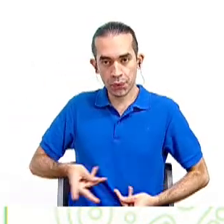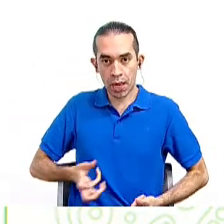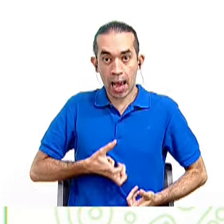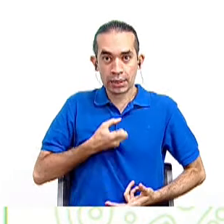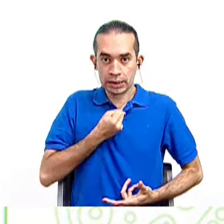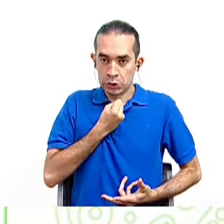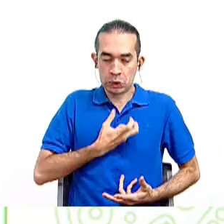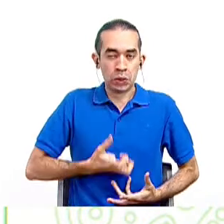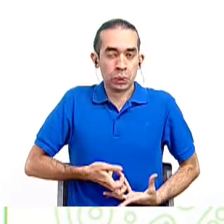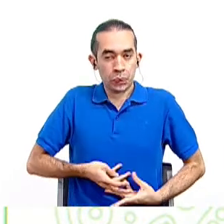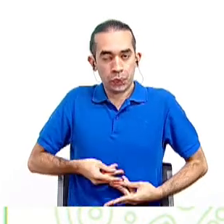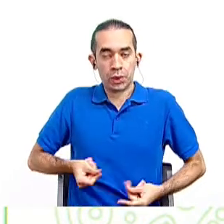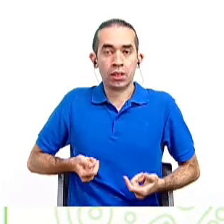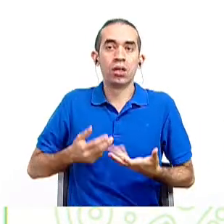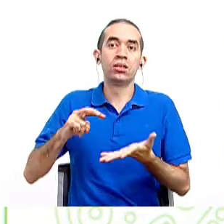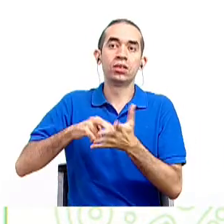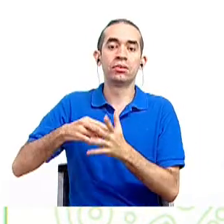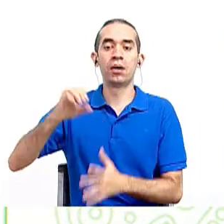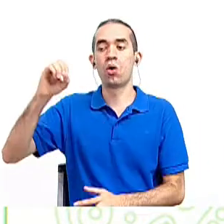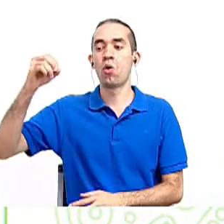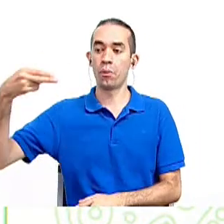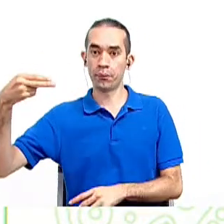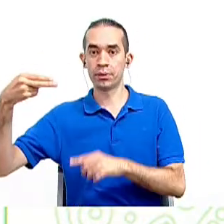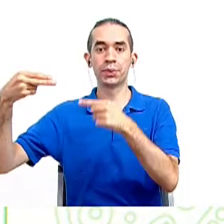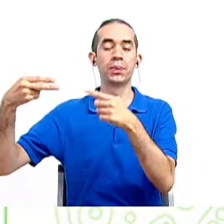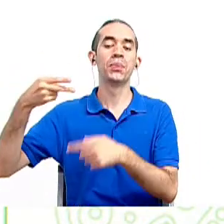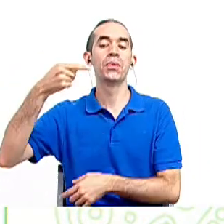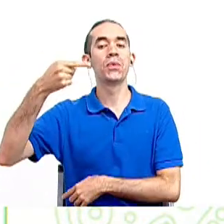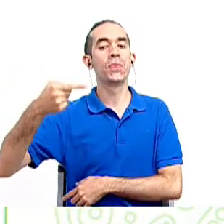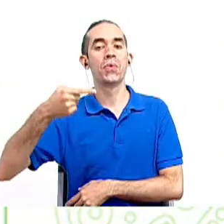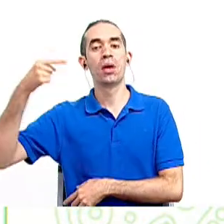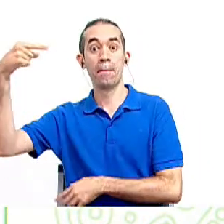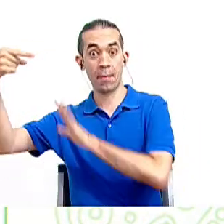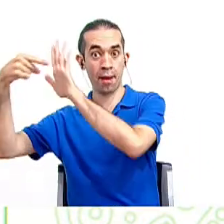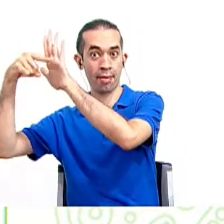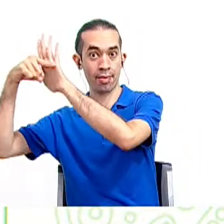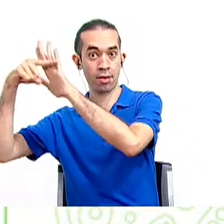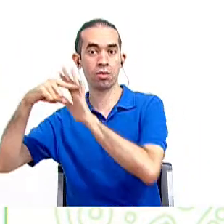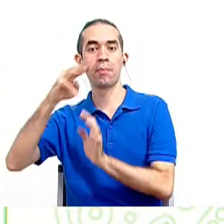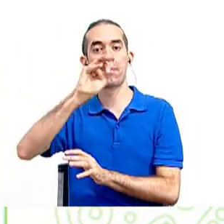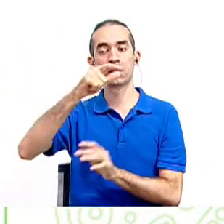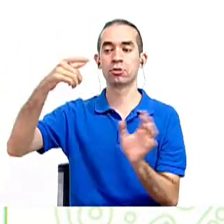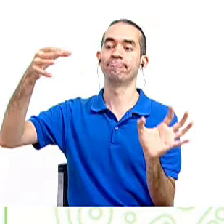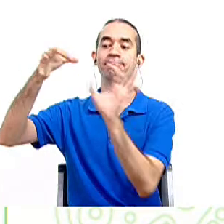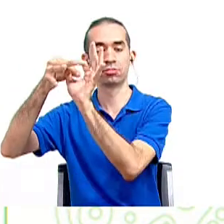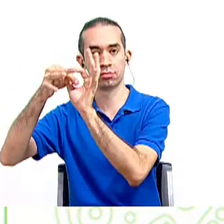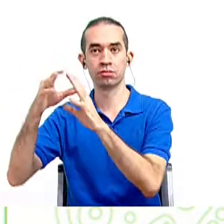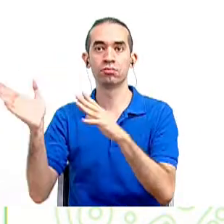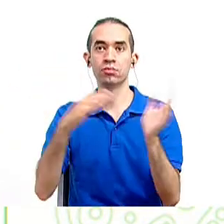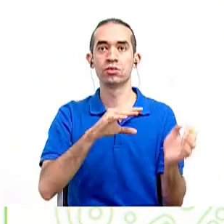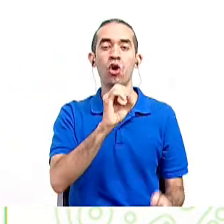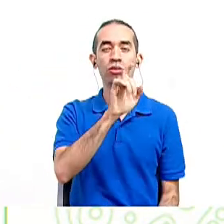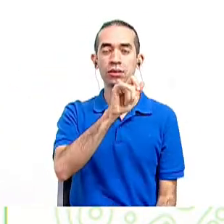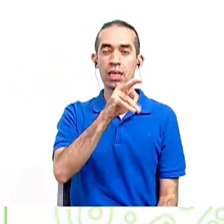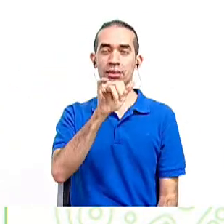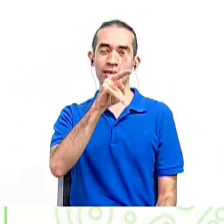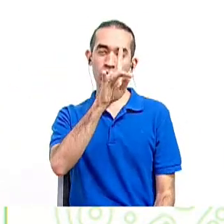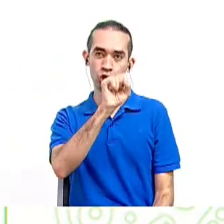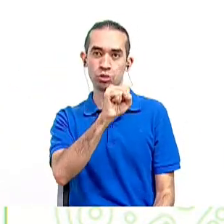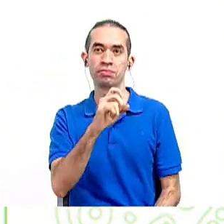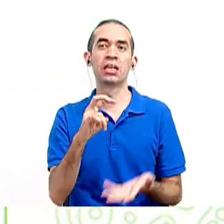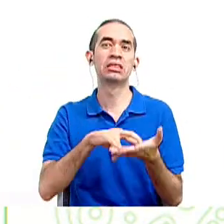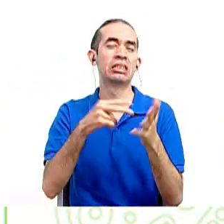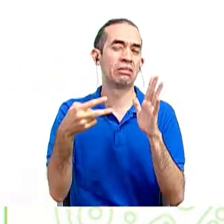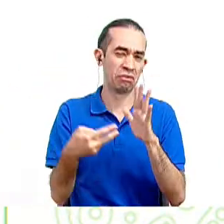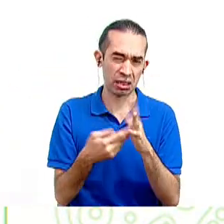la unión del ion hidroxilo con magnesio. Y el otro tipo son los oxácidos, que en realidad